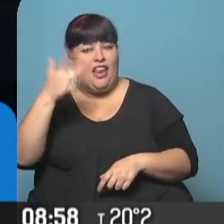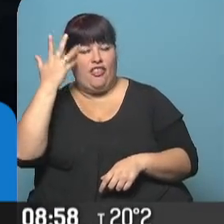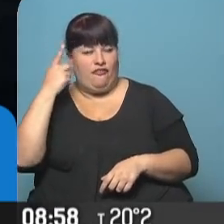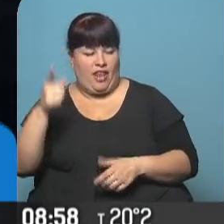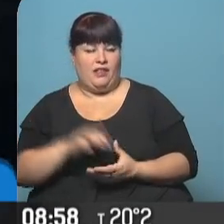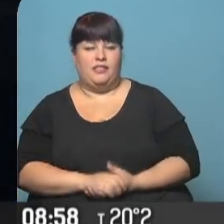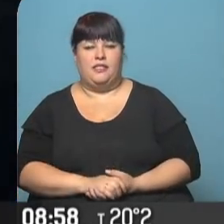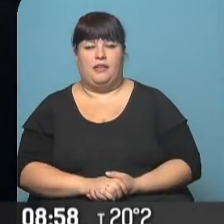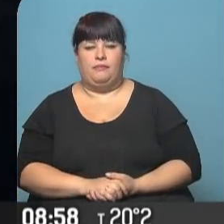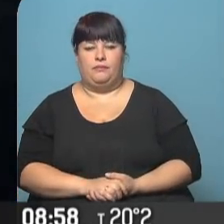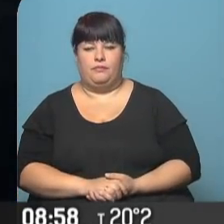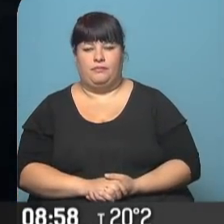francia